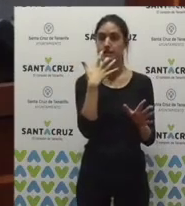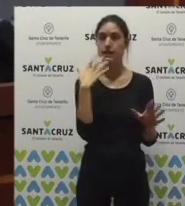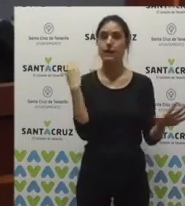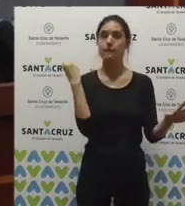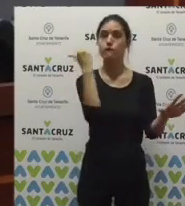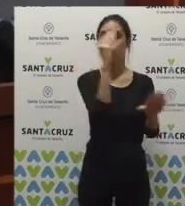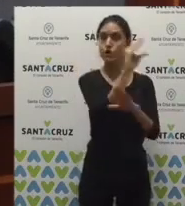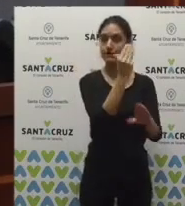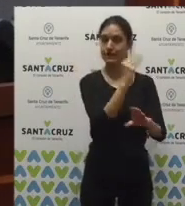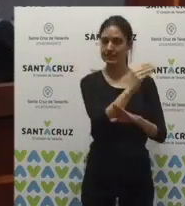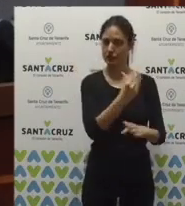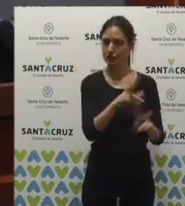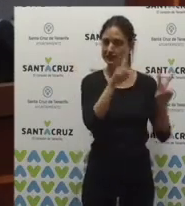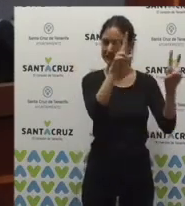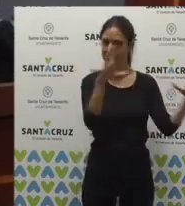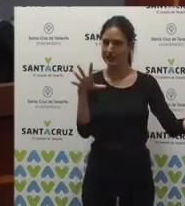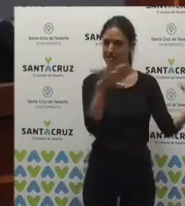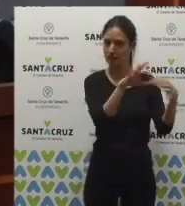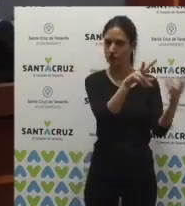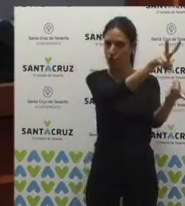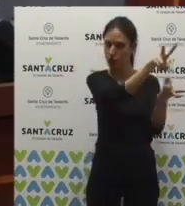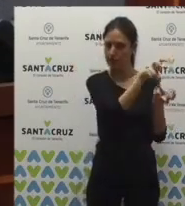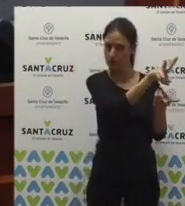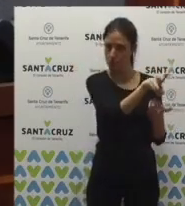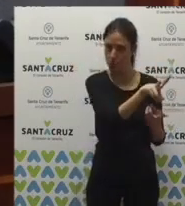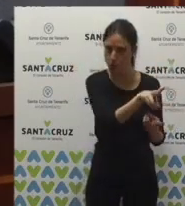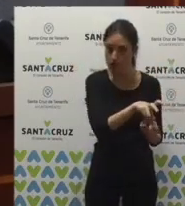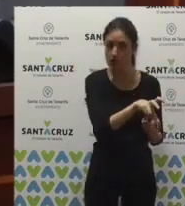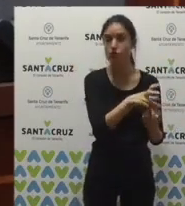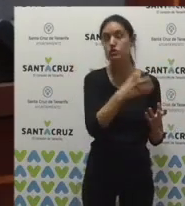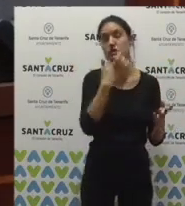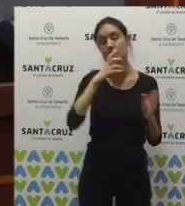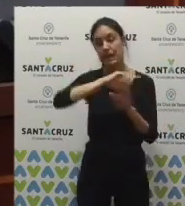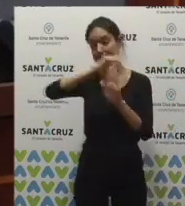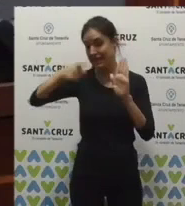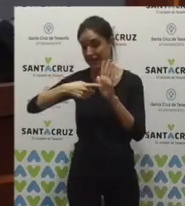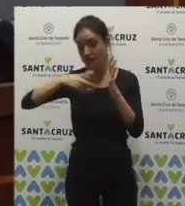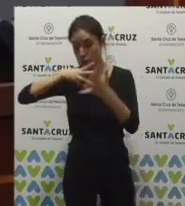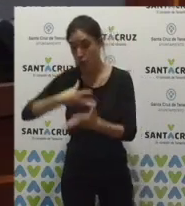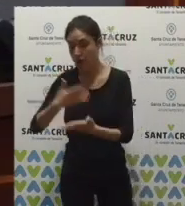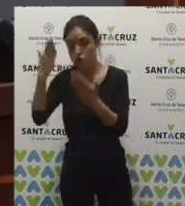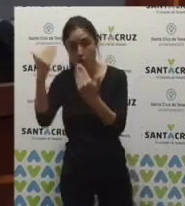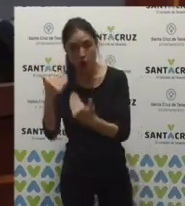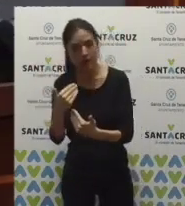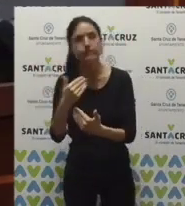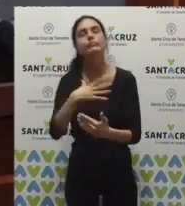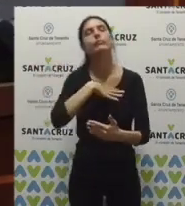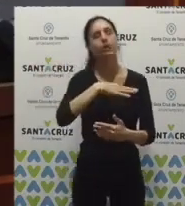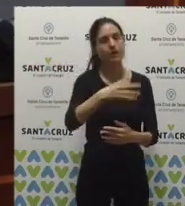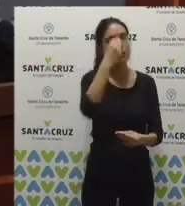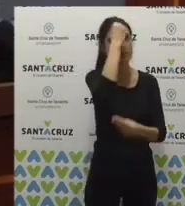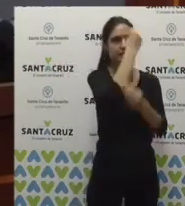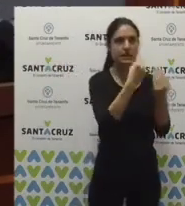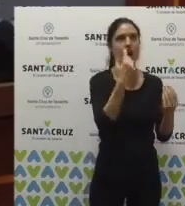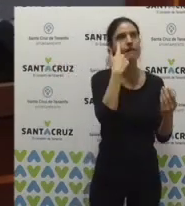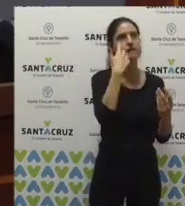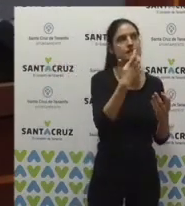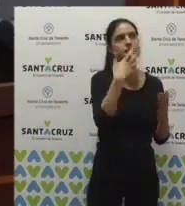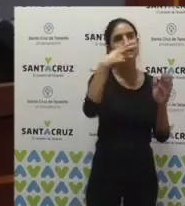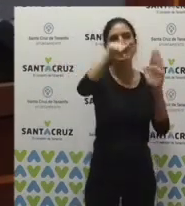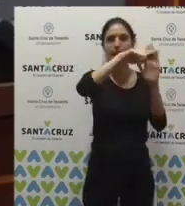determinados impuestos no se contemplan en la legislación vigente si se podría contemplar si todas esas medidas